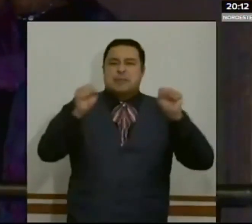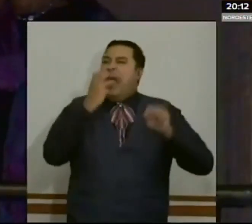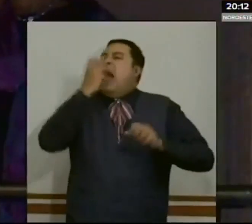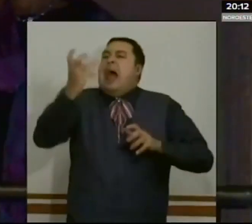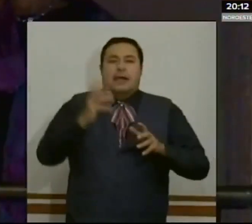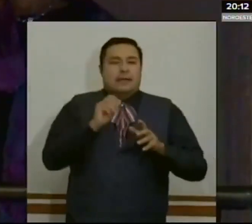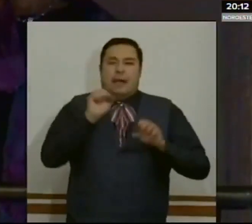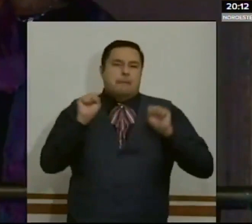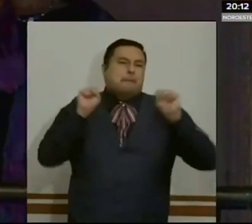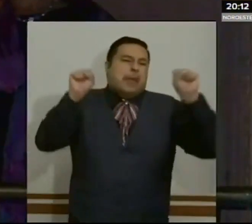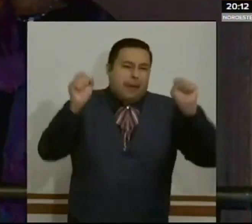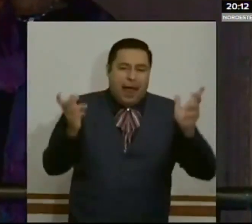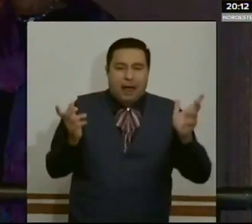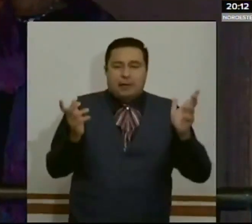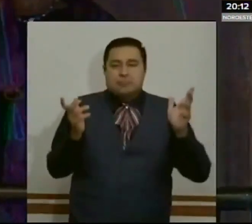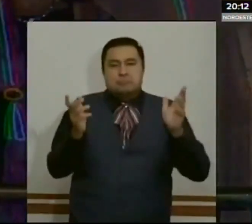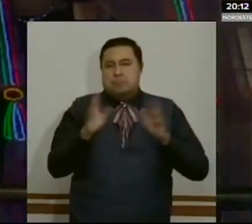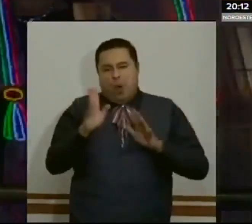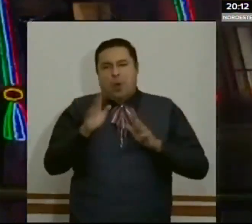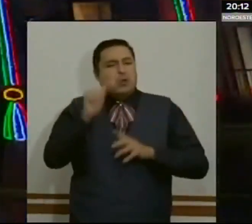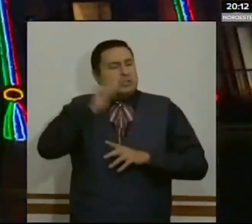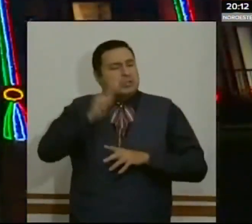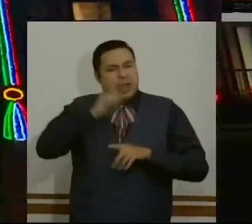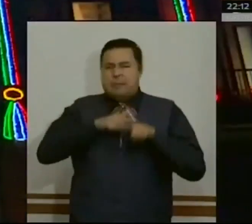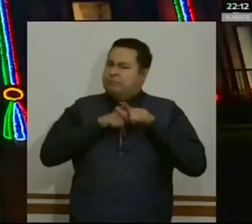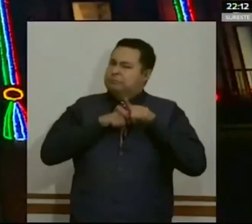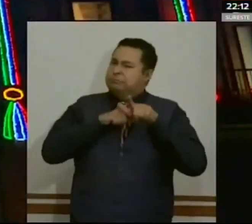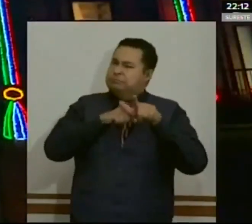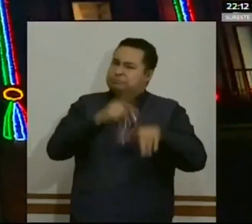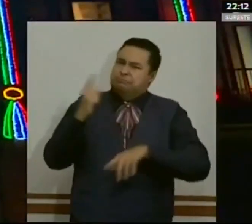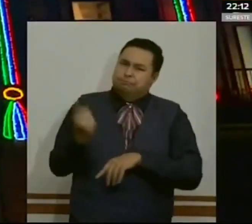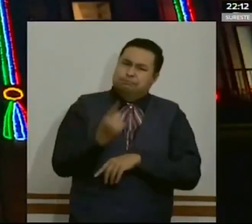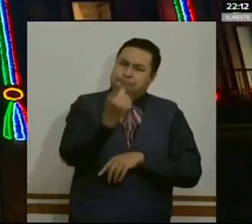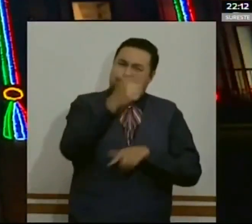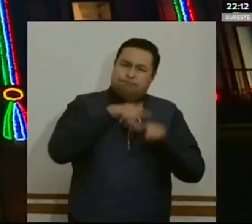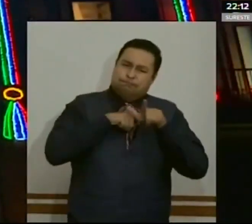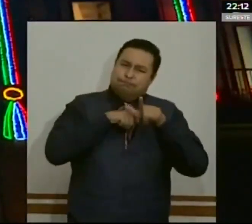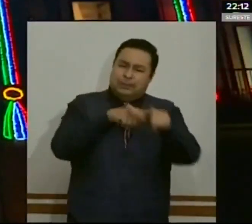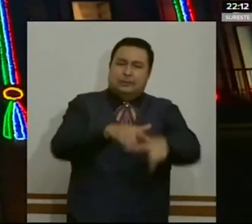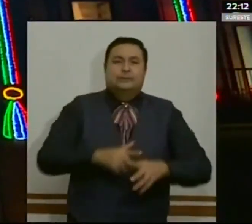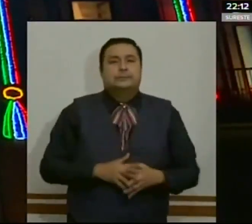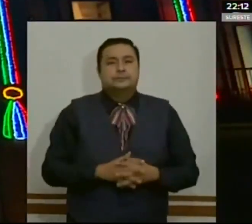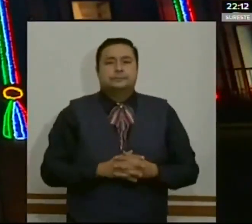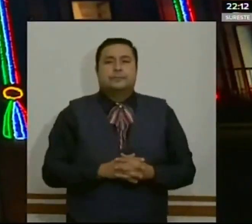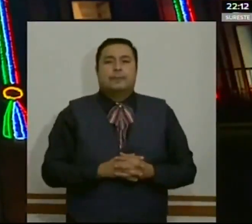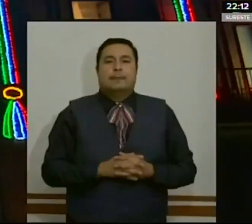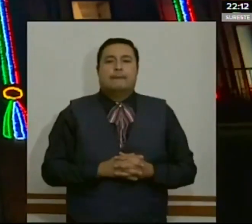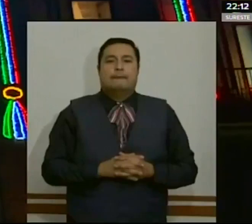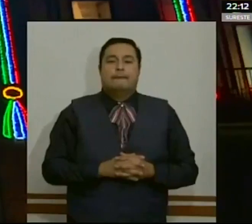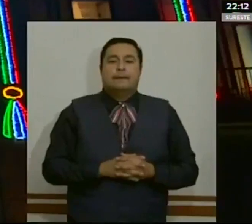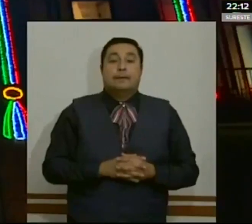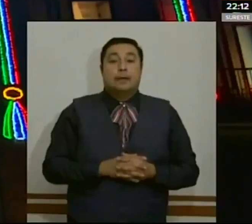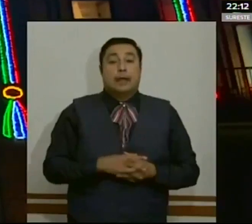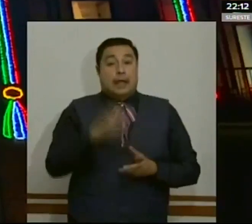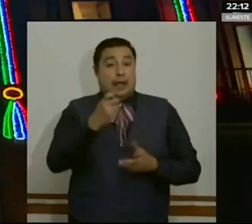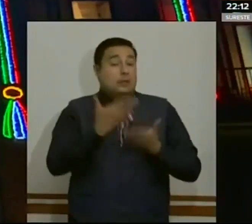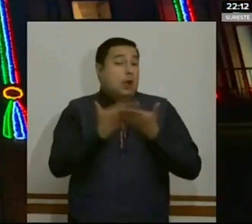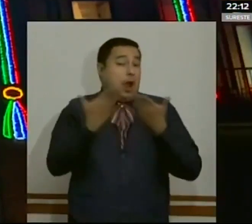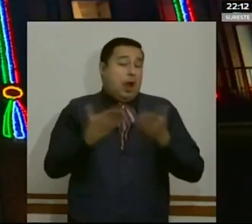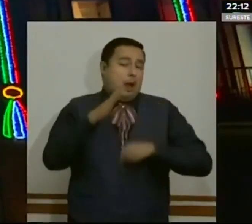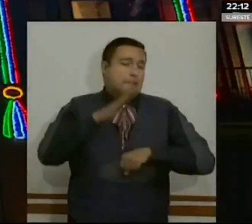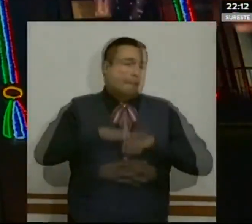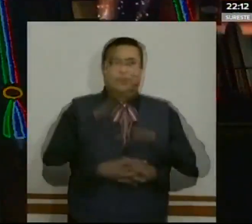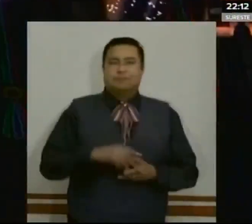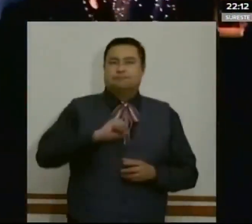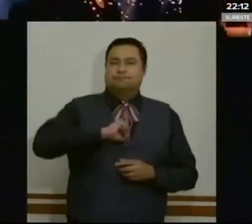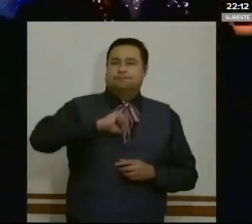Pero el que se llevó la noche fue el intérprete de lengua de señas en San Luis Potosí, pues así imitó y tradujo la trayectoria y sonido